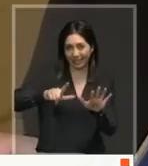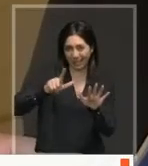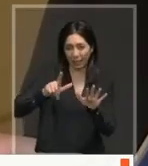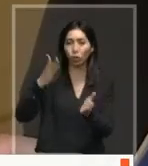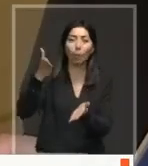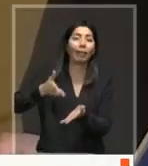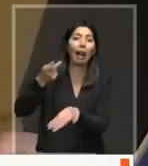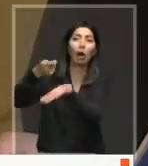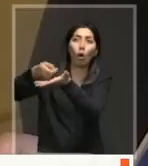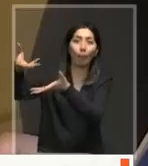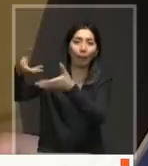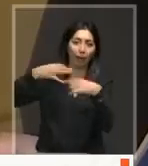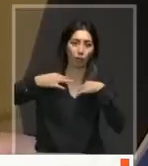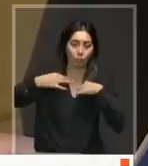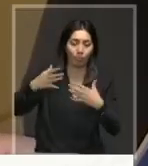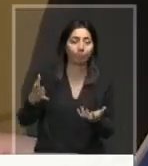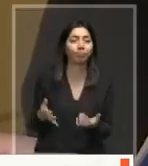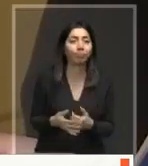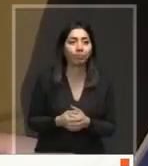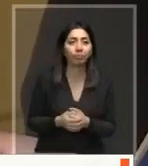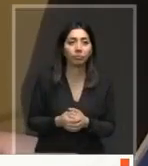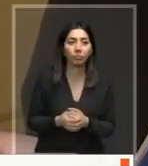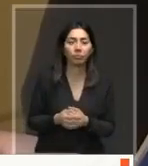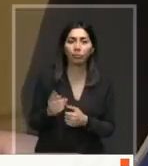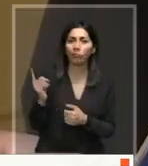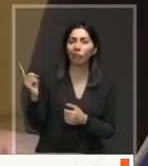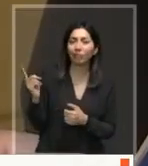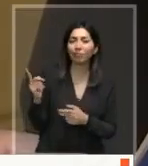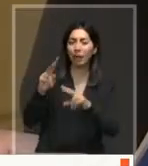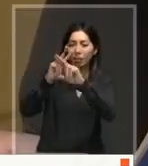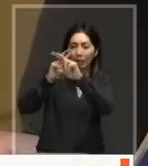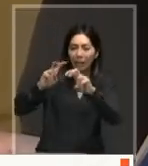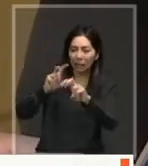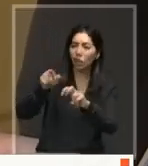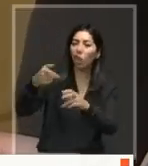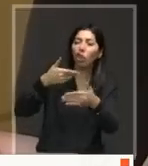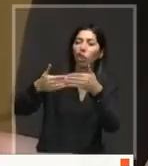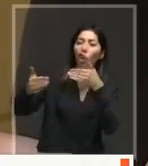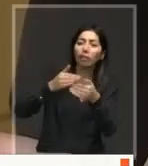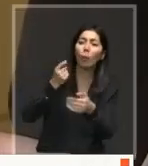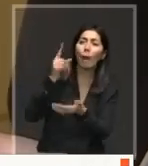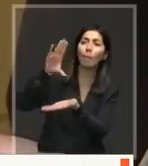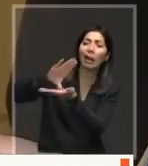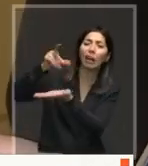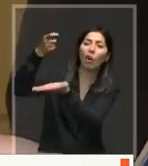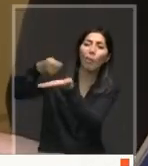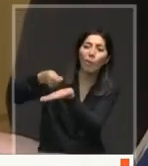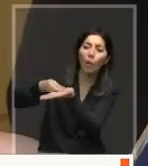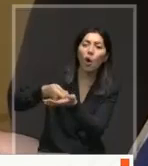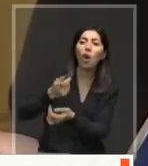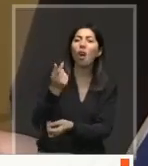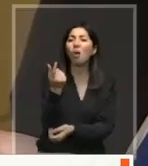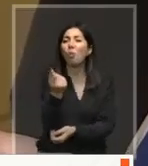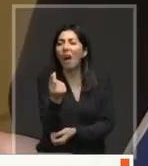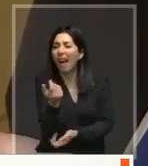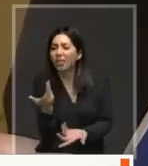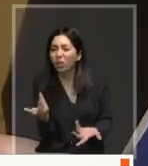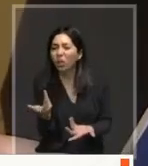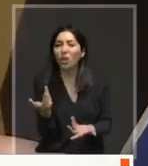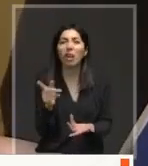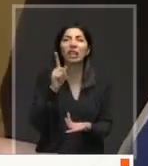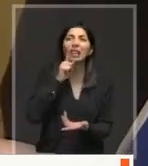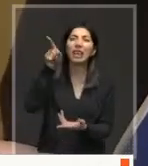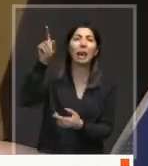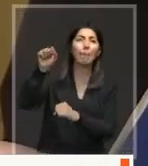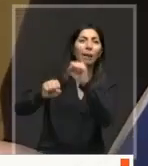Parámetros donde se establecen, por ejemplo, la procedencia de las mercancías, el valor que tienen estas, quienes las exportan desde el extranjero,